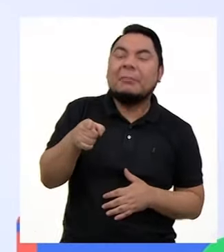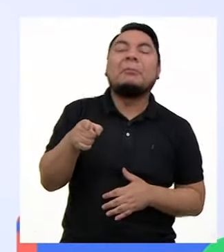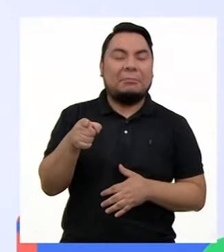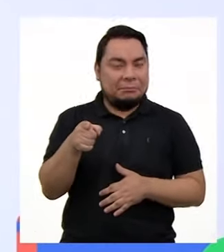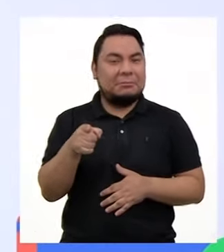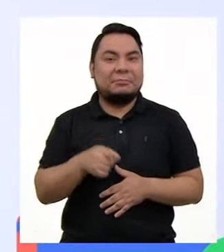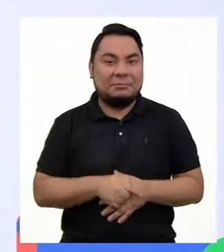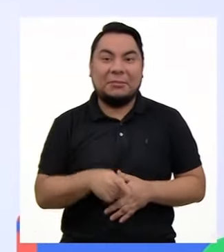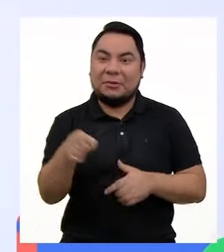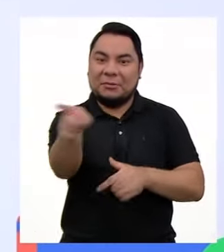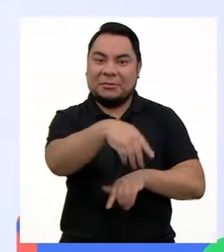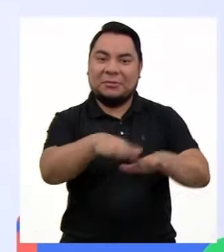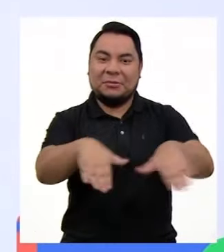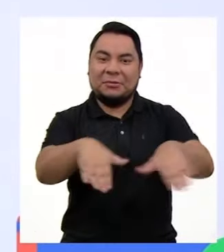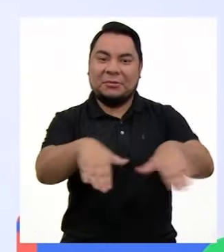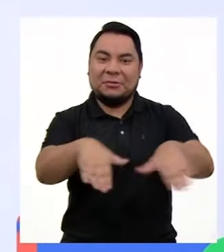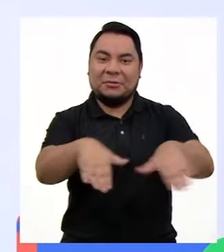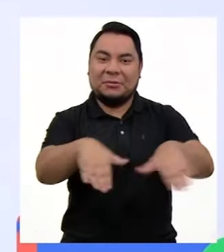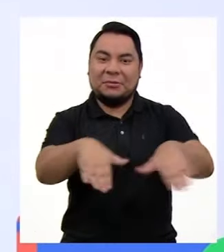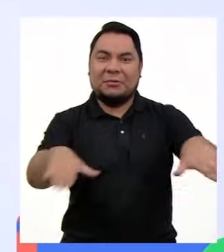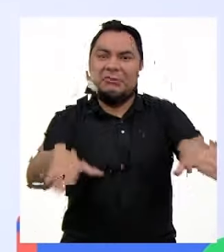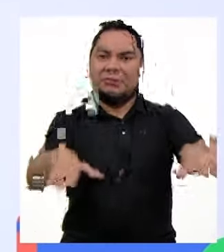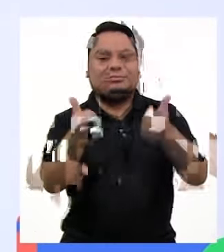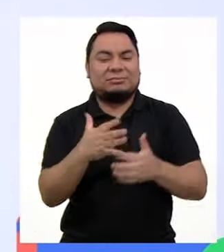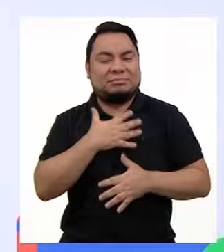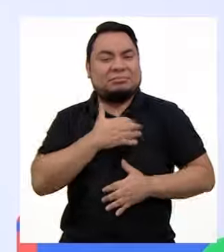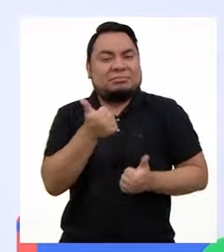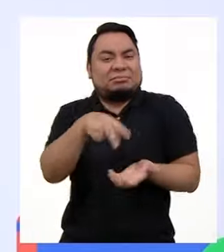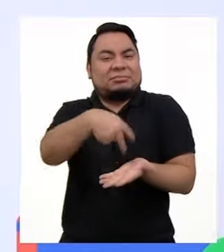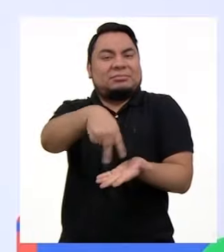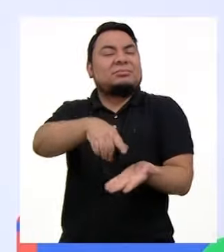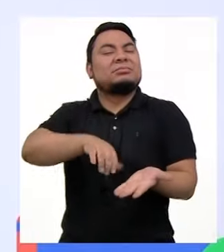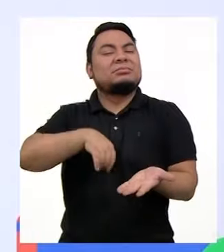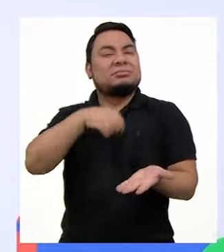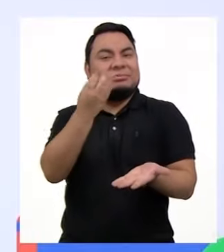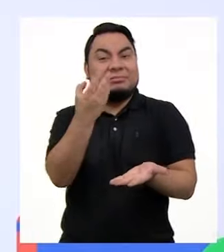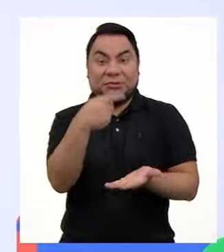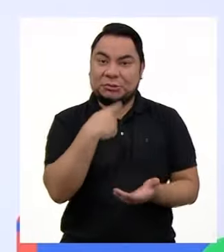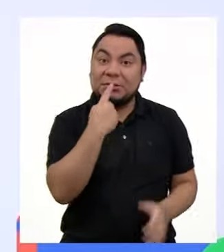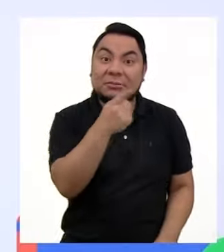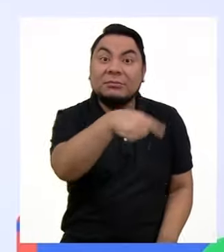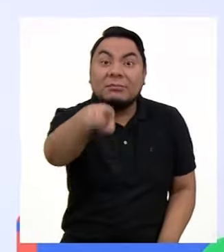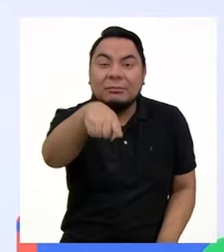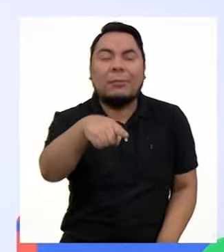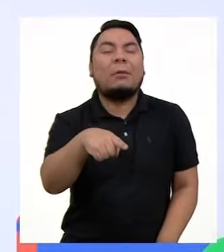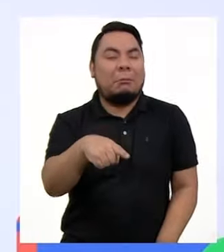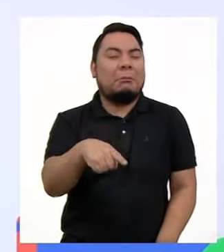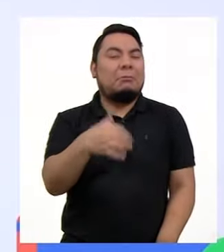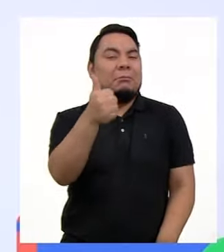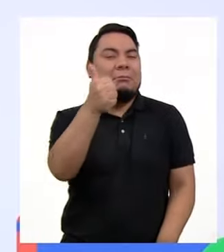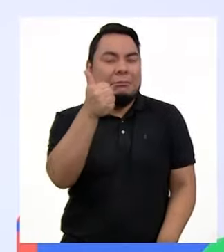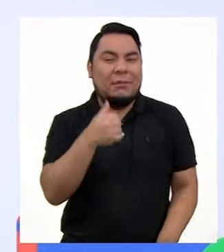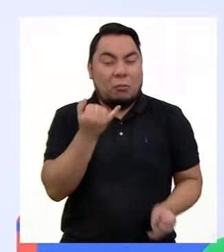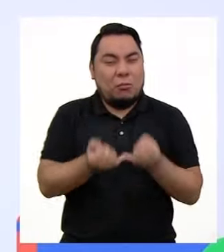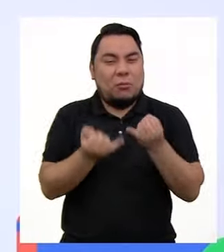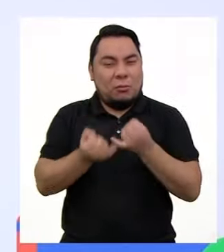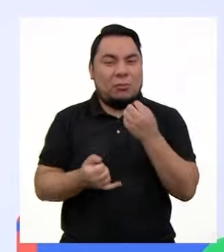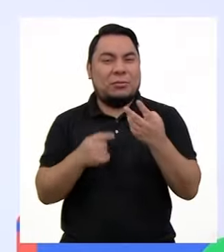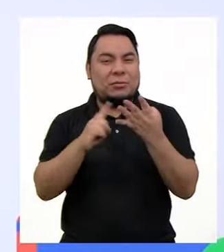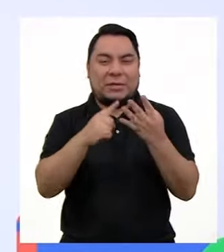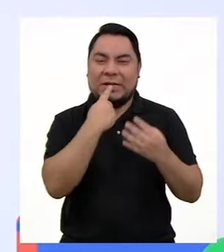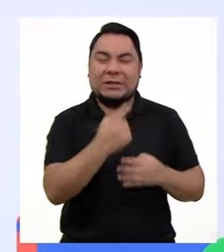Pero qué chiquilines más majo. Muchas gracias, déjeme decirles, ¿eh? Pues vayamos al último paso y